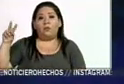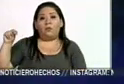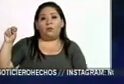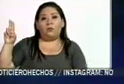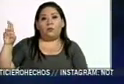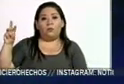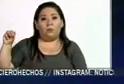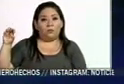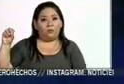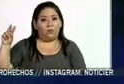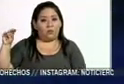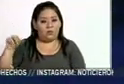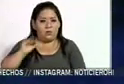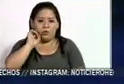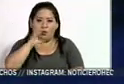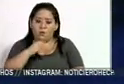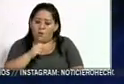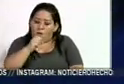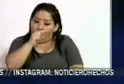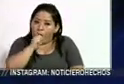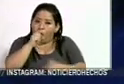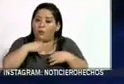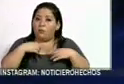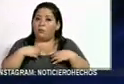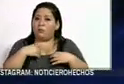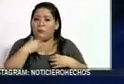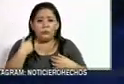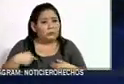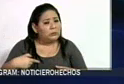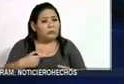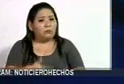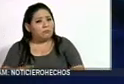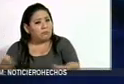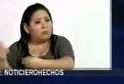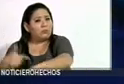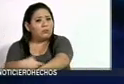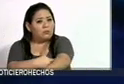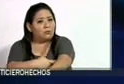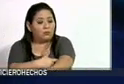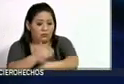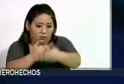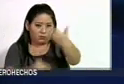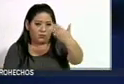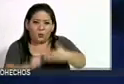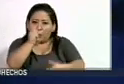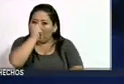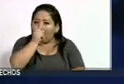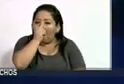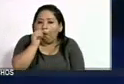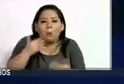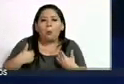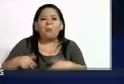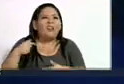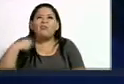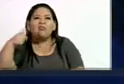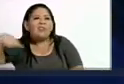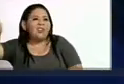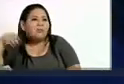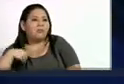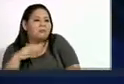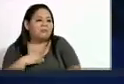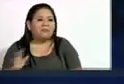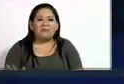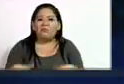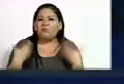a un hospital con una neumonía porque recuerden también que cuando un cuadro catarral la gente no consulta, no le hace